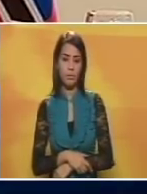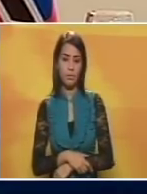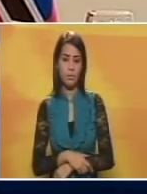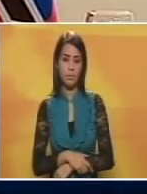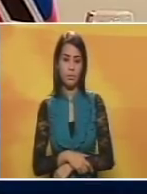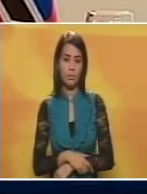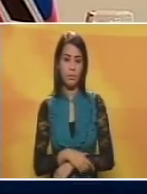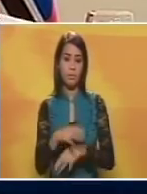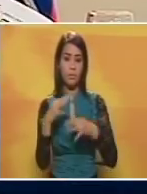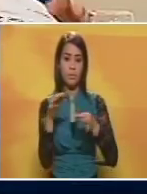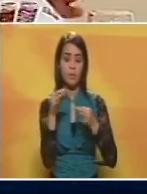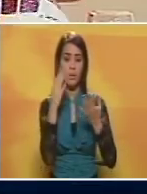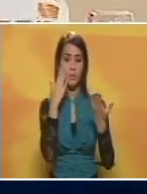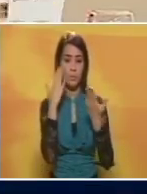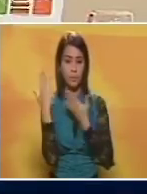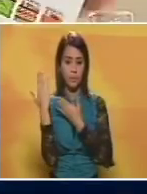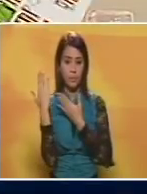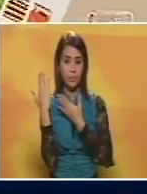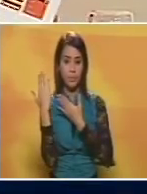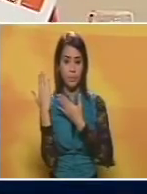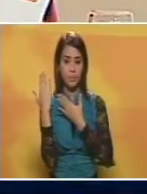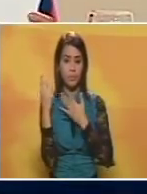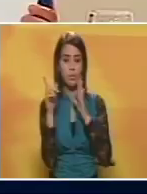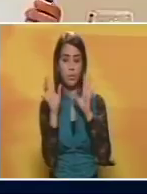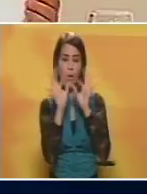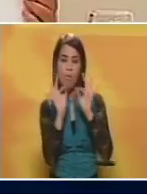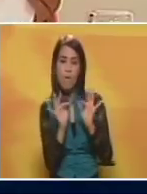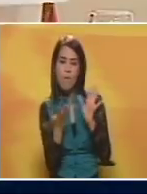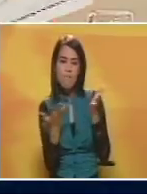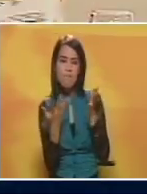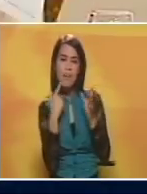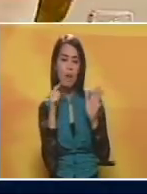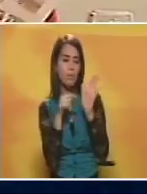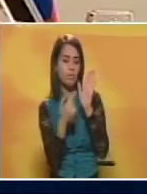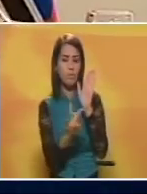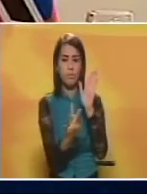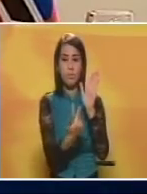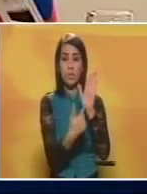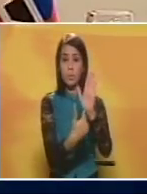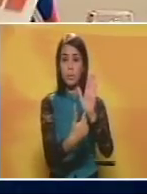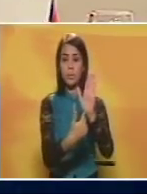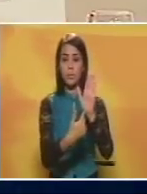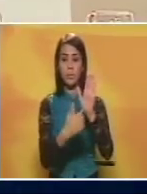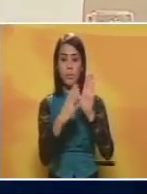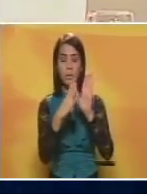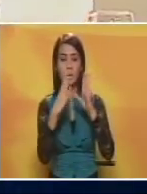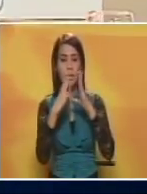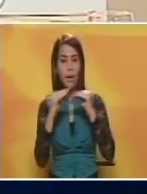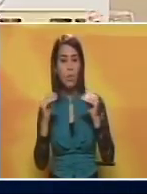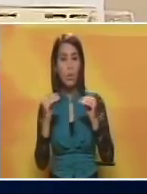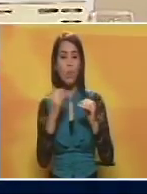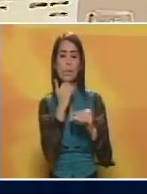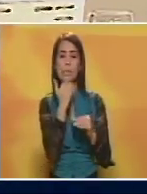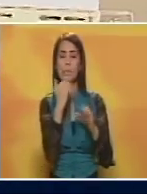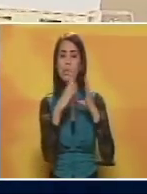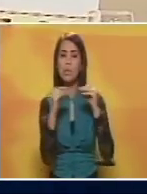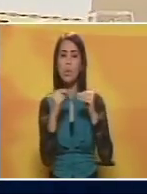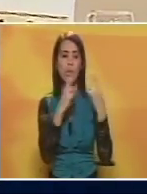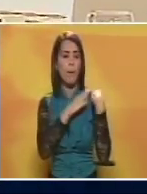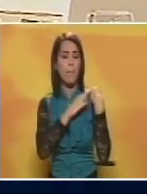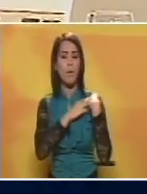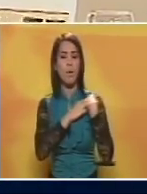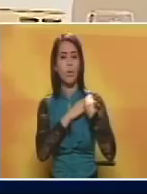La boleta, esta es una boleta modelo que tiene, esta sí tiene todos los cargos y todas las